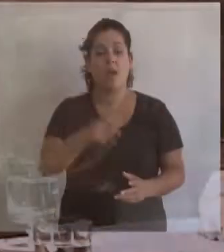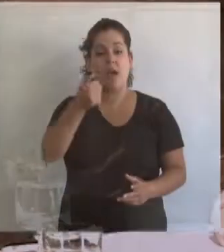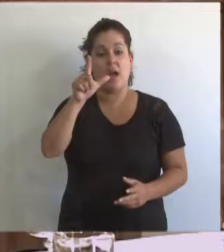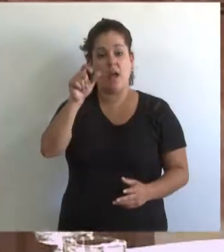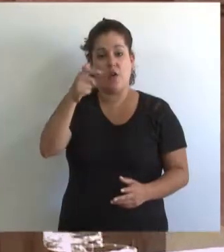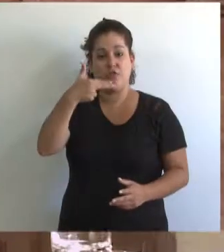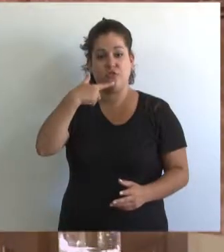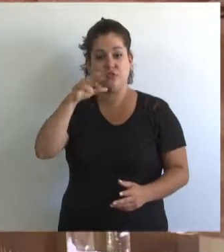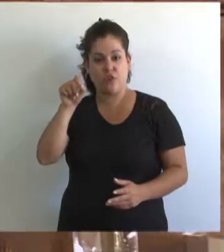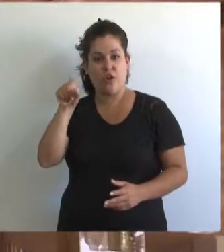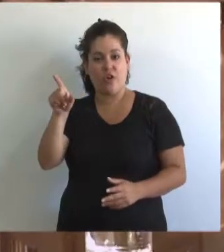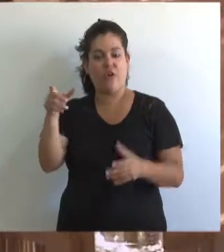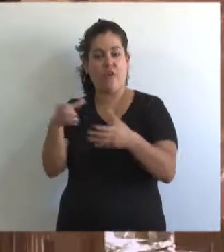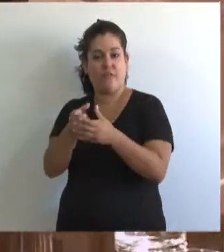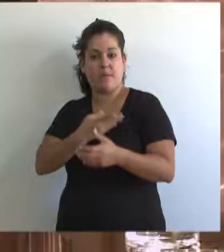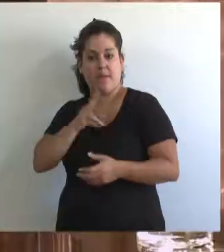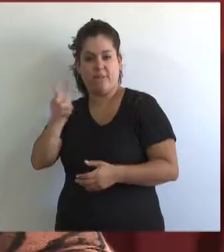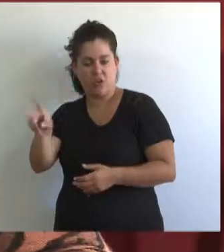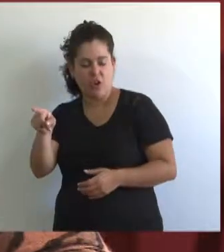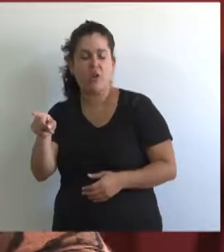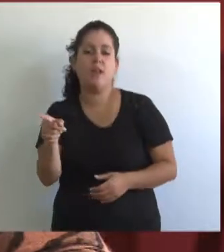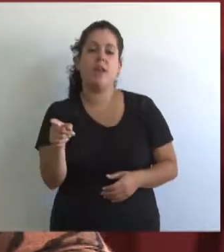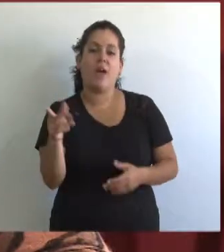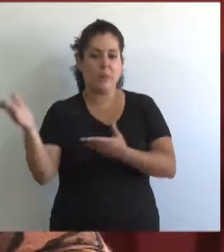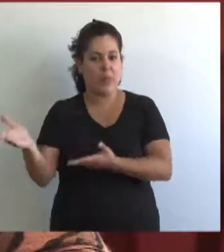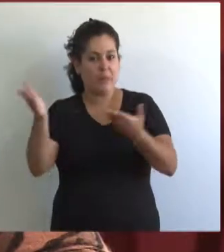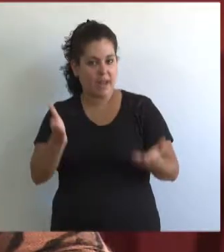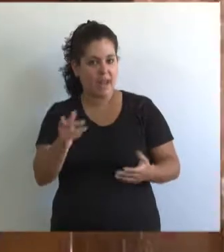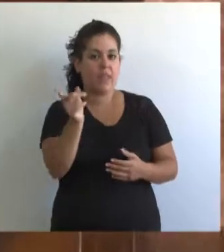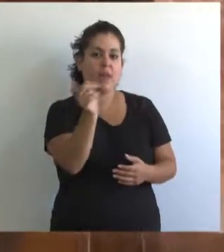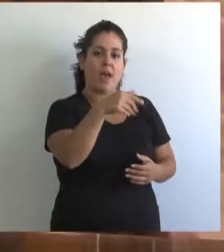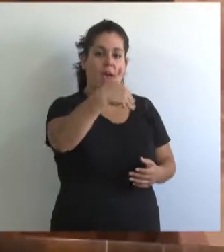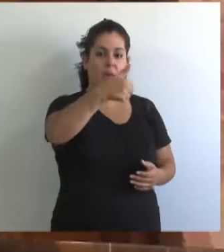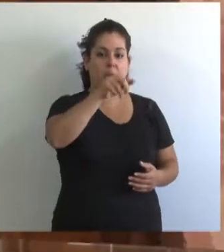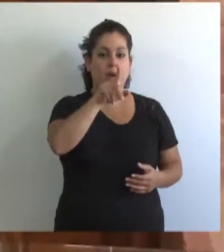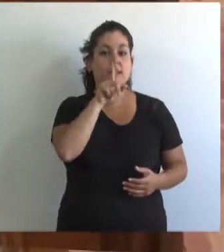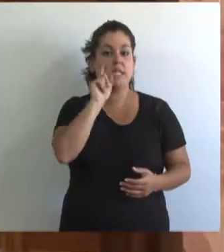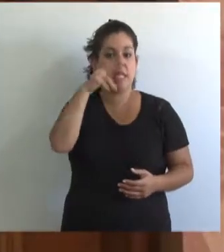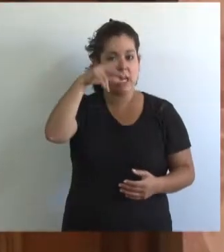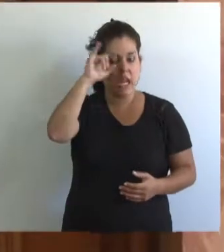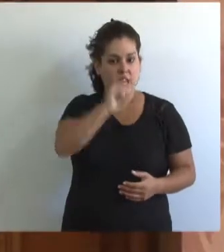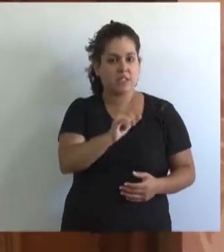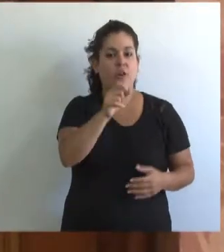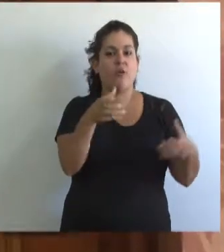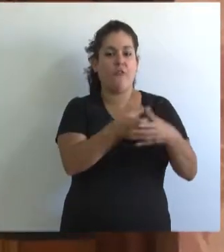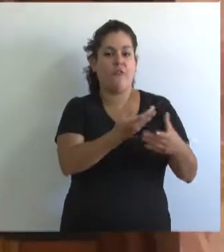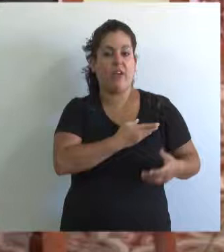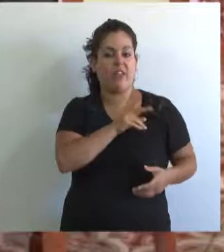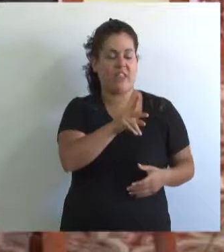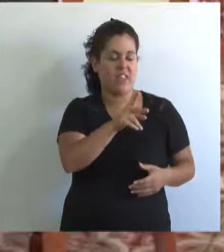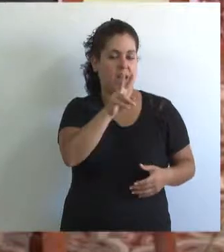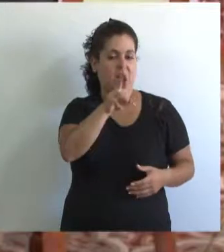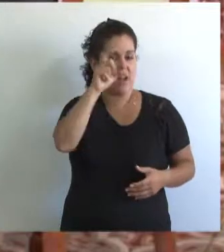María Luz Alonso, del Frente para la Victoria, provincia de La Pampa. ¿Qué tal? Bienvenida. Oscar Martínez, Santa Fe, Frente